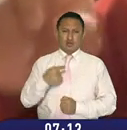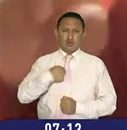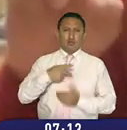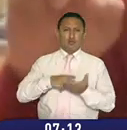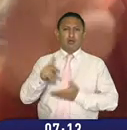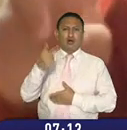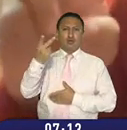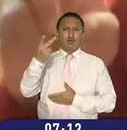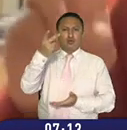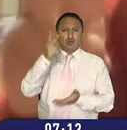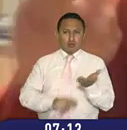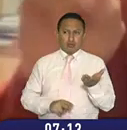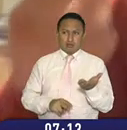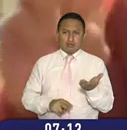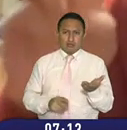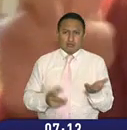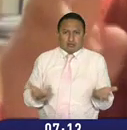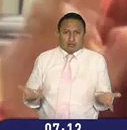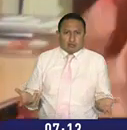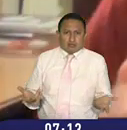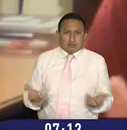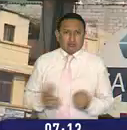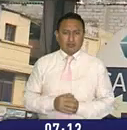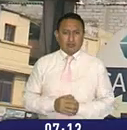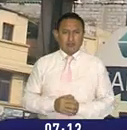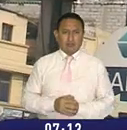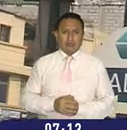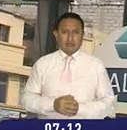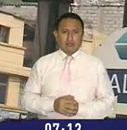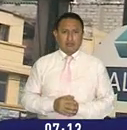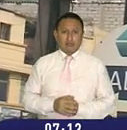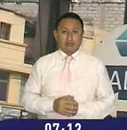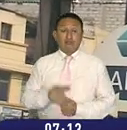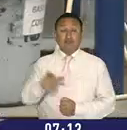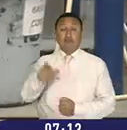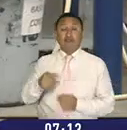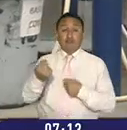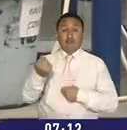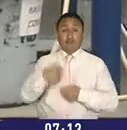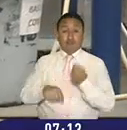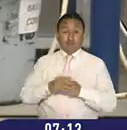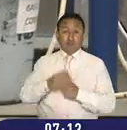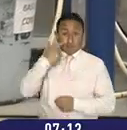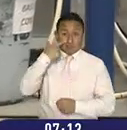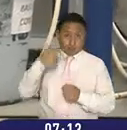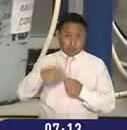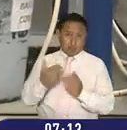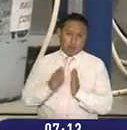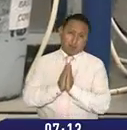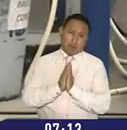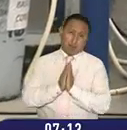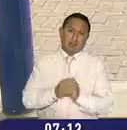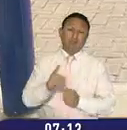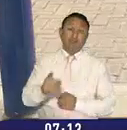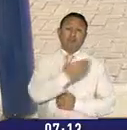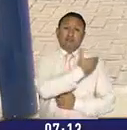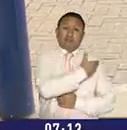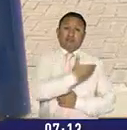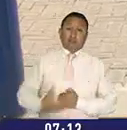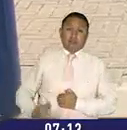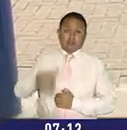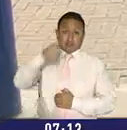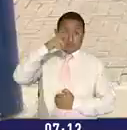una doble retención, un doble descuento del IVA. Los distribuidores de combustibles piden a Guillermo Lasso que los ayude a